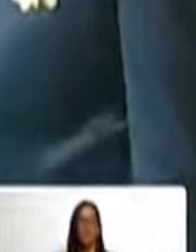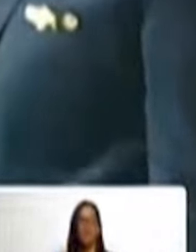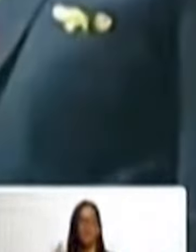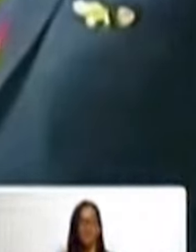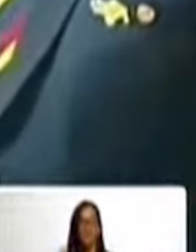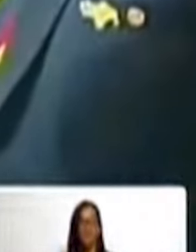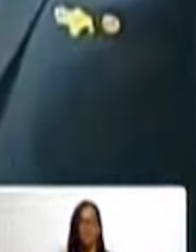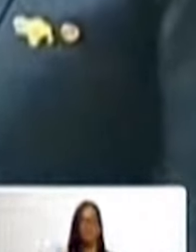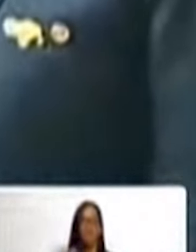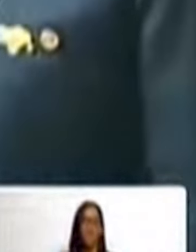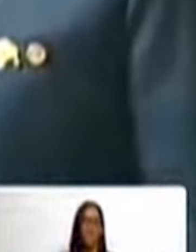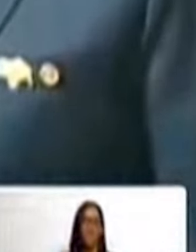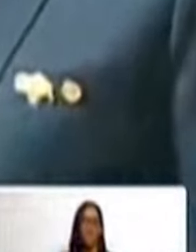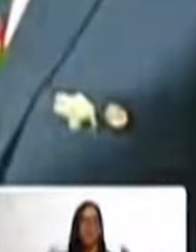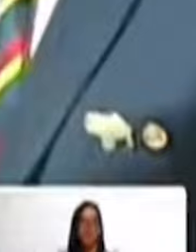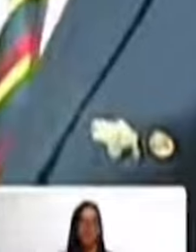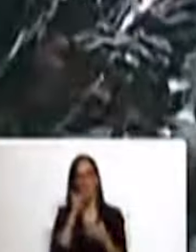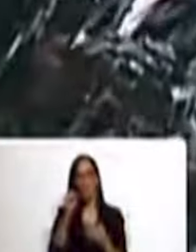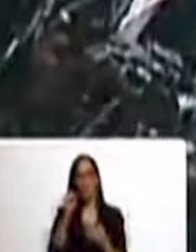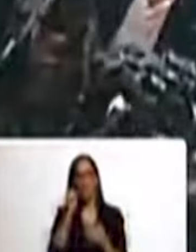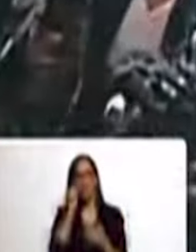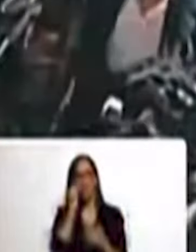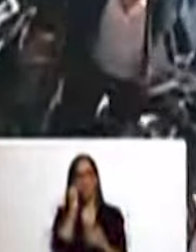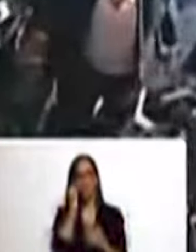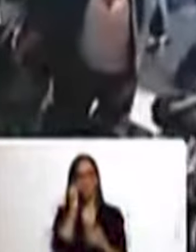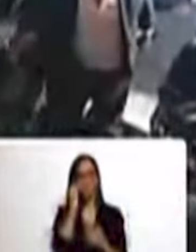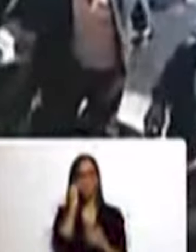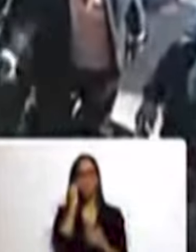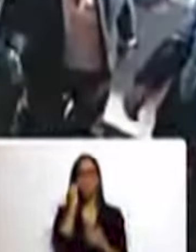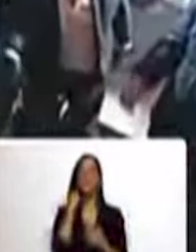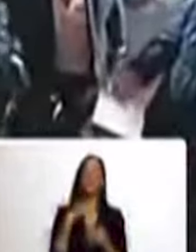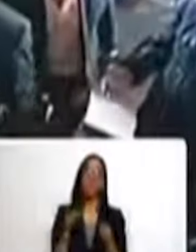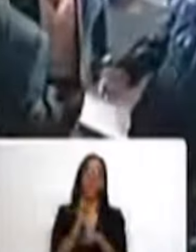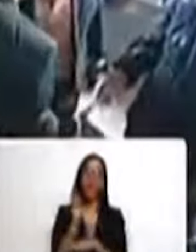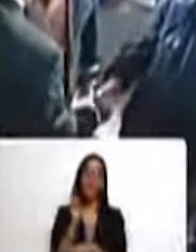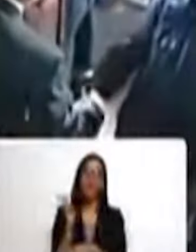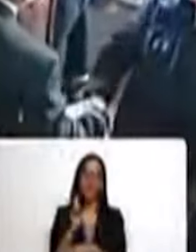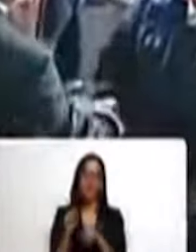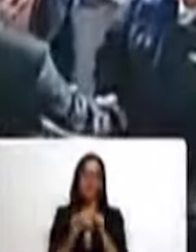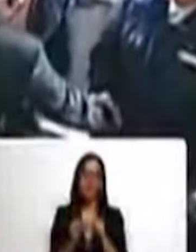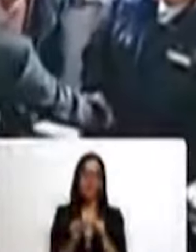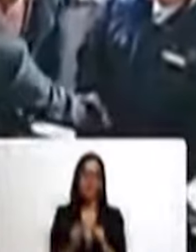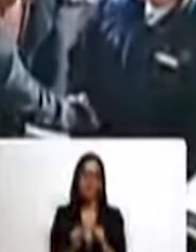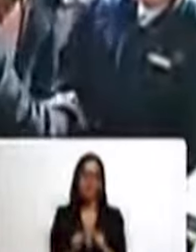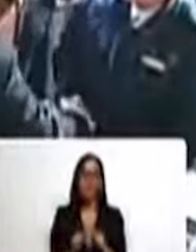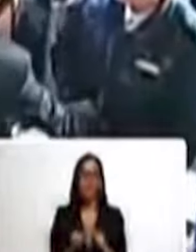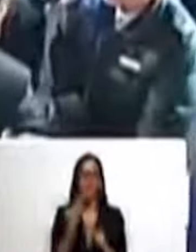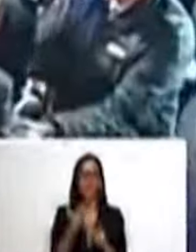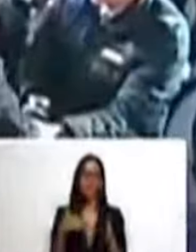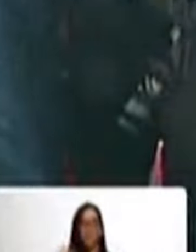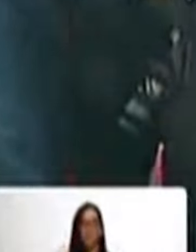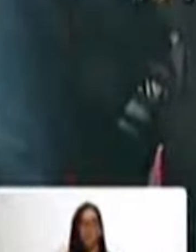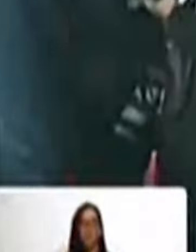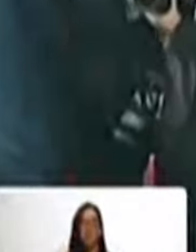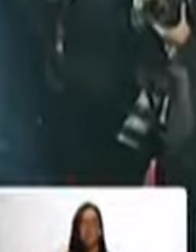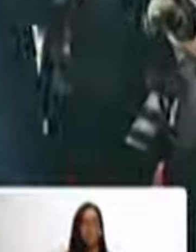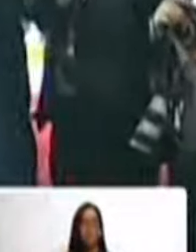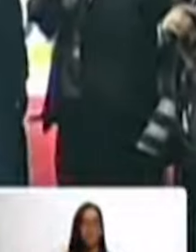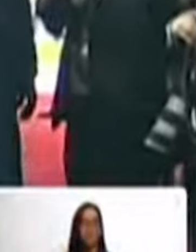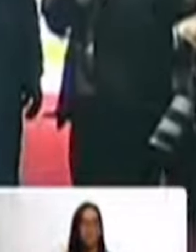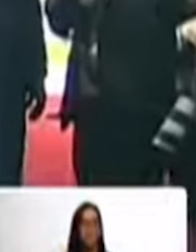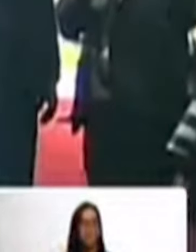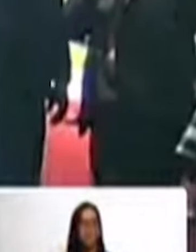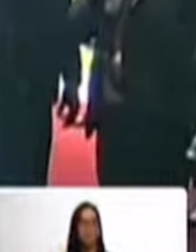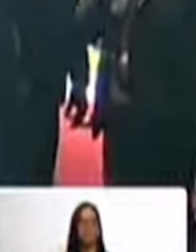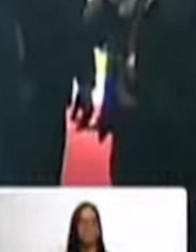El presidente de Venezuela, Nicolás Maduro, denunció el miércoles la instalación de bases militares secretas de Estados Unidos en el Esequibo, una zona